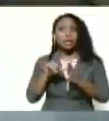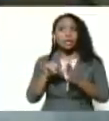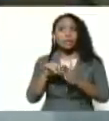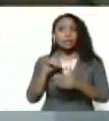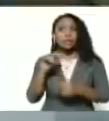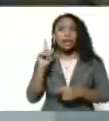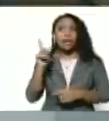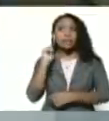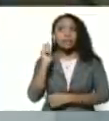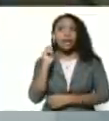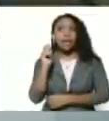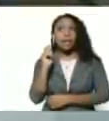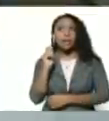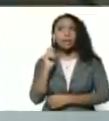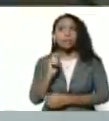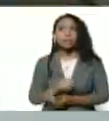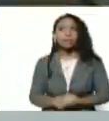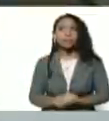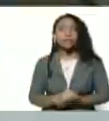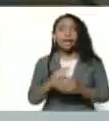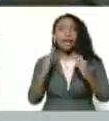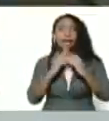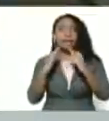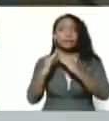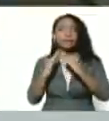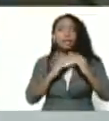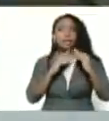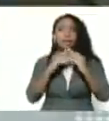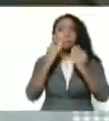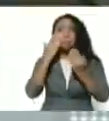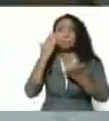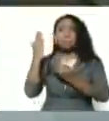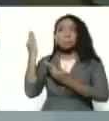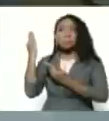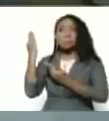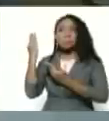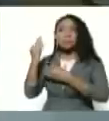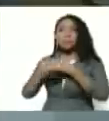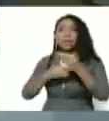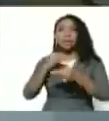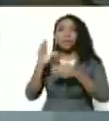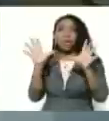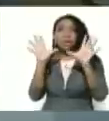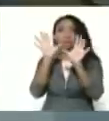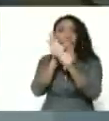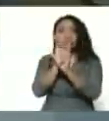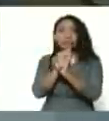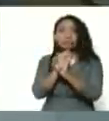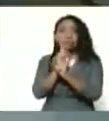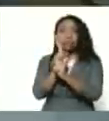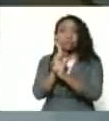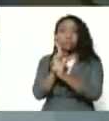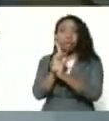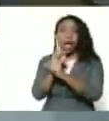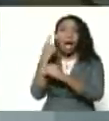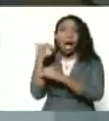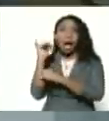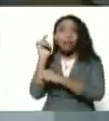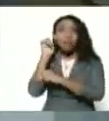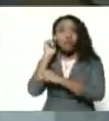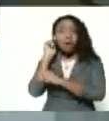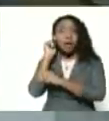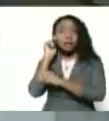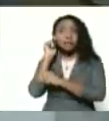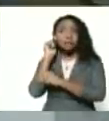en Charallave. En las casitas por allá, mira, se le hizo de noche en las casitas. Allá está Narza Carla